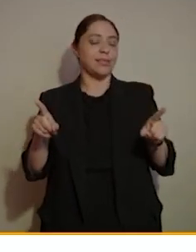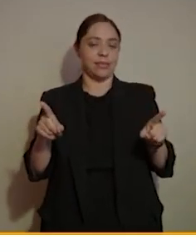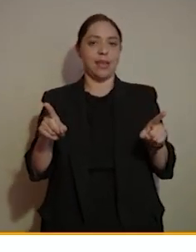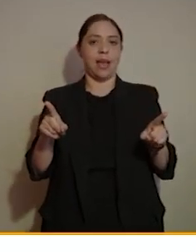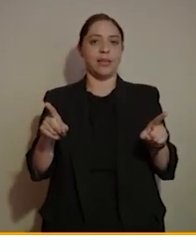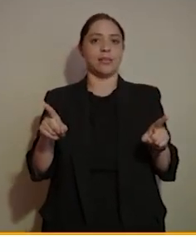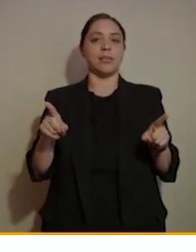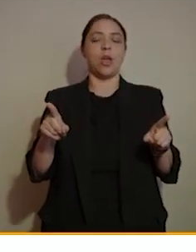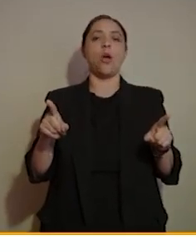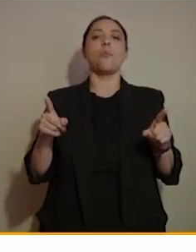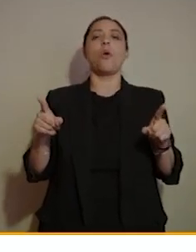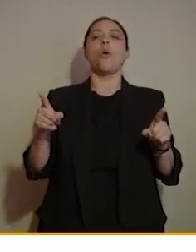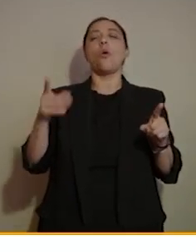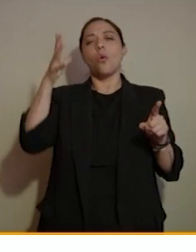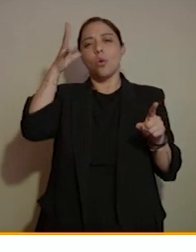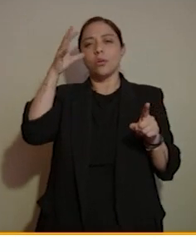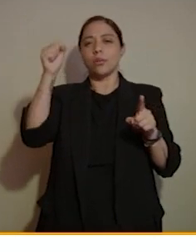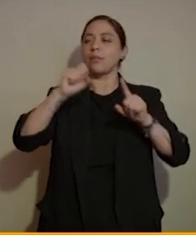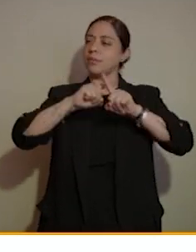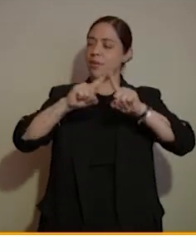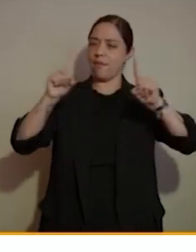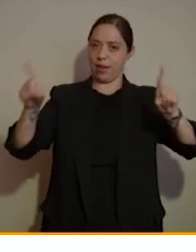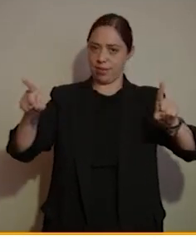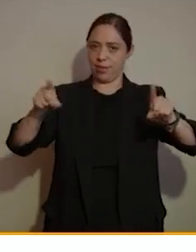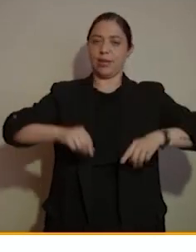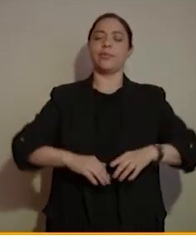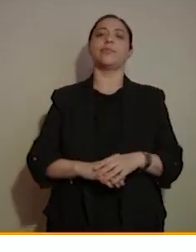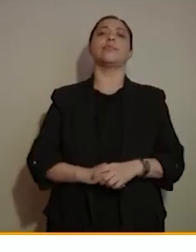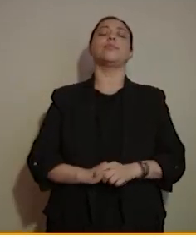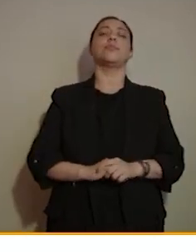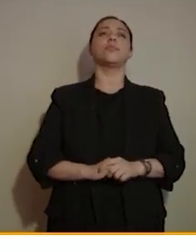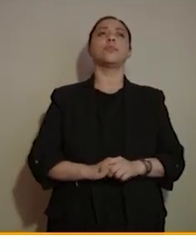tienen ambos conceptos, ¿no? El segundo es